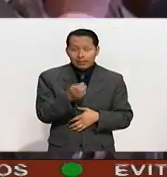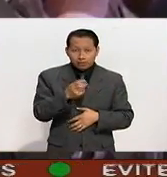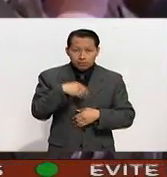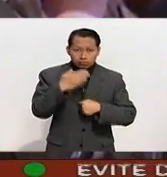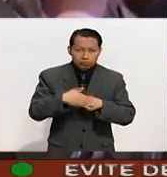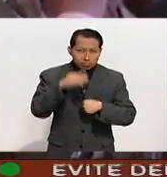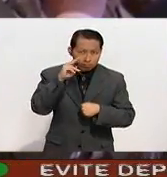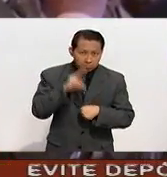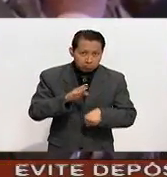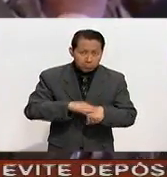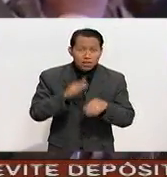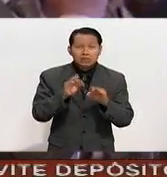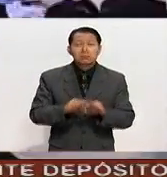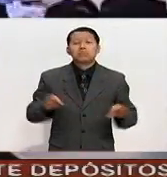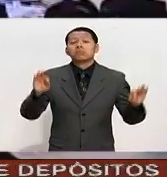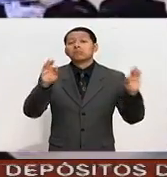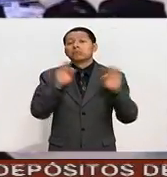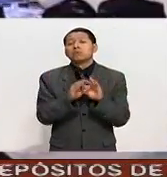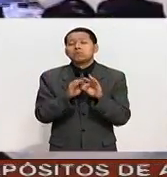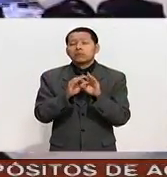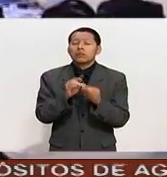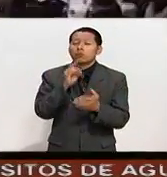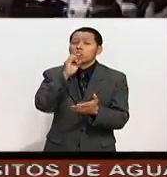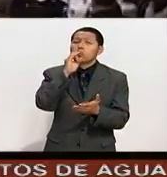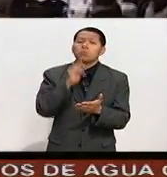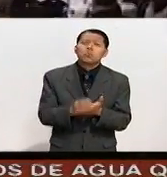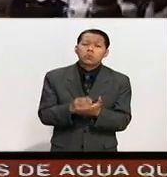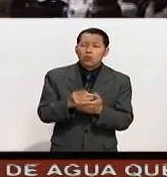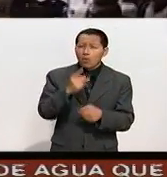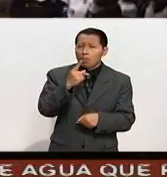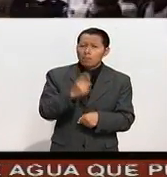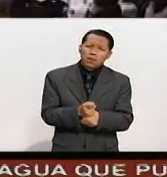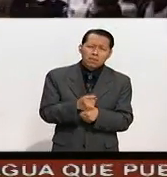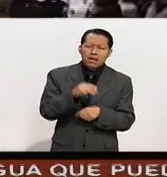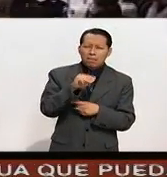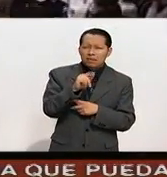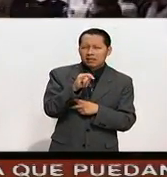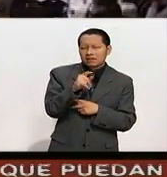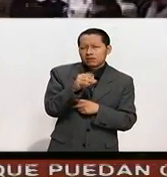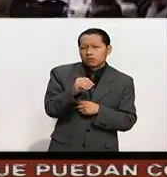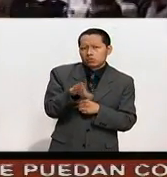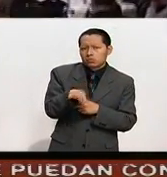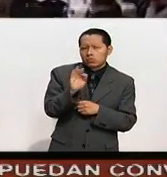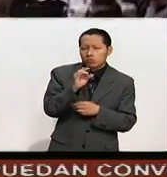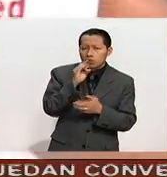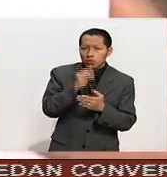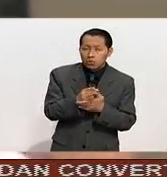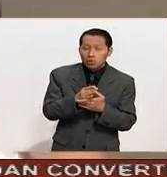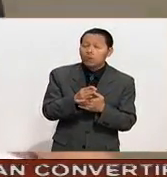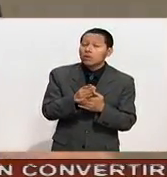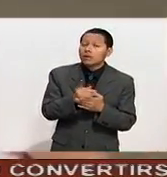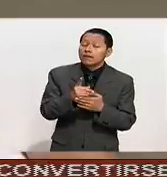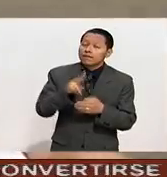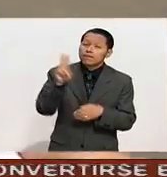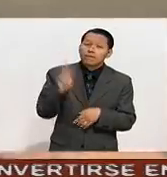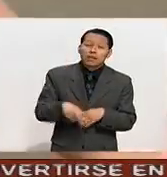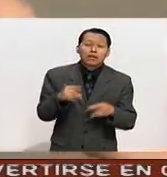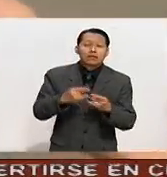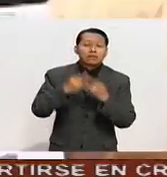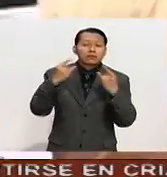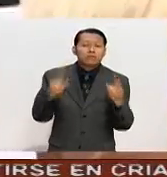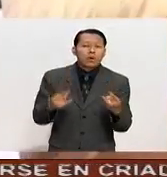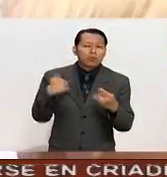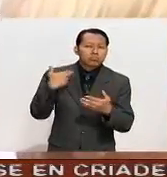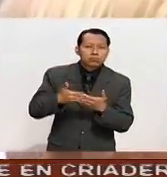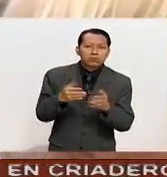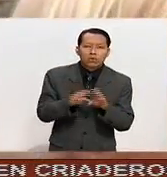es mucho más importante que una elección de primer ministro, mucho más importante que la elección del Parlamento. Se trata de una decisión histórica y que tiene que ver con